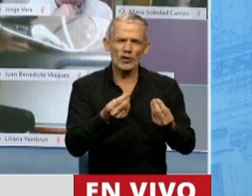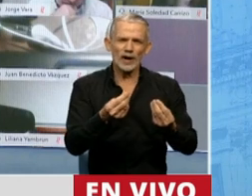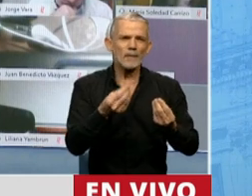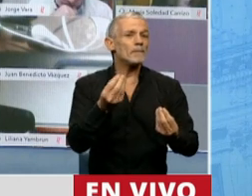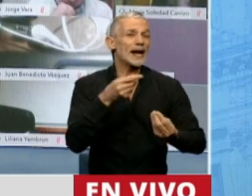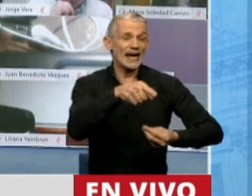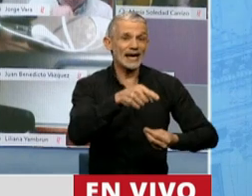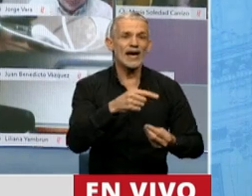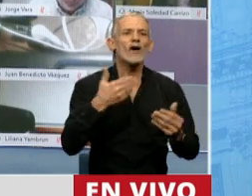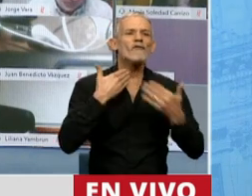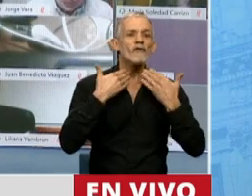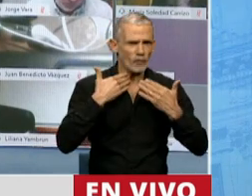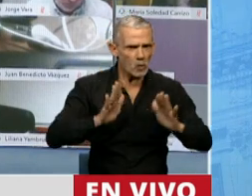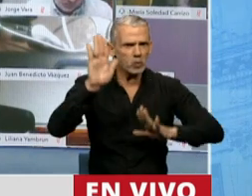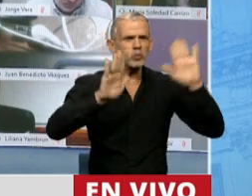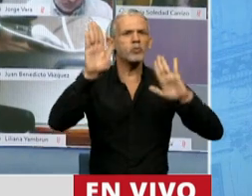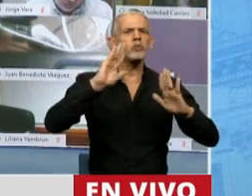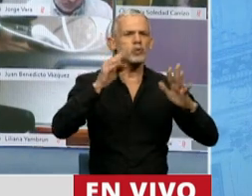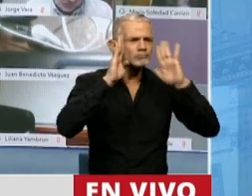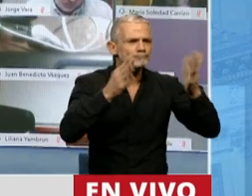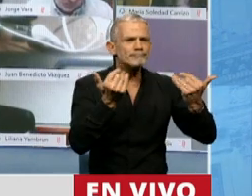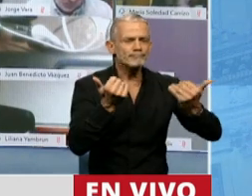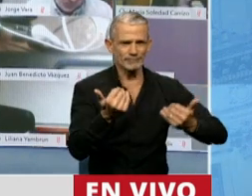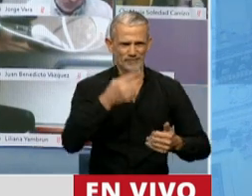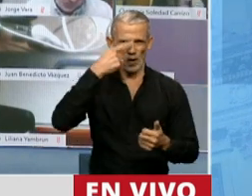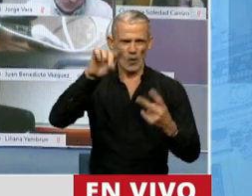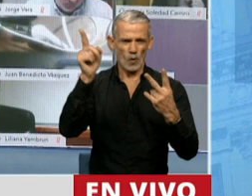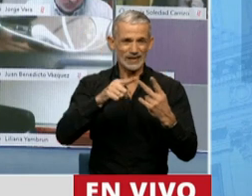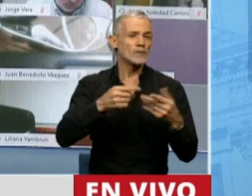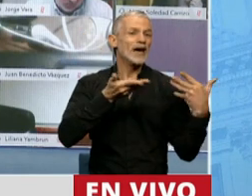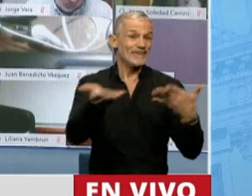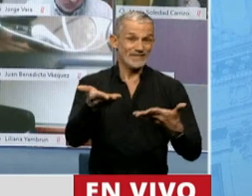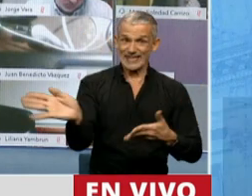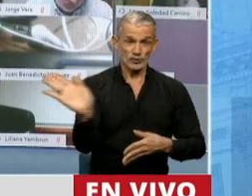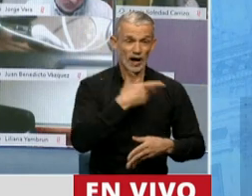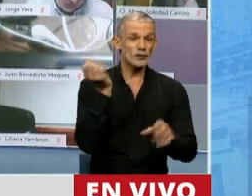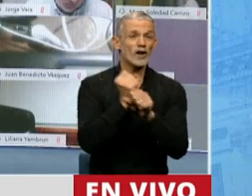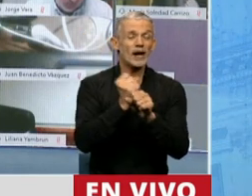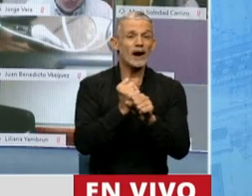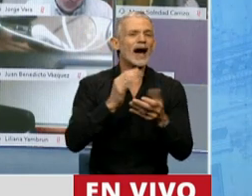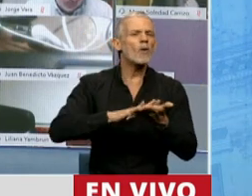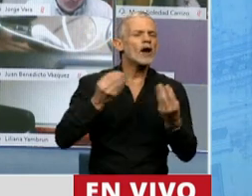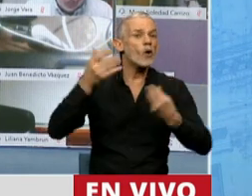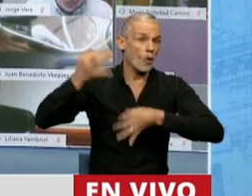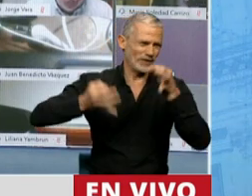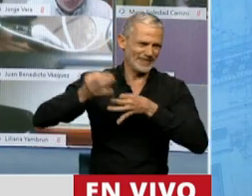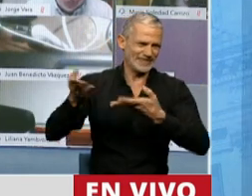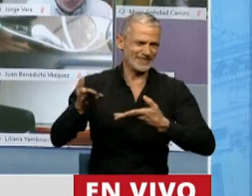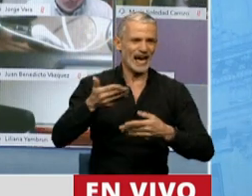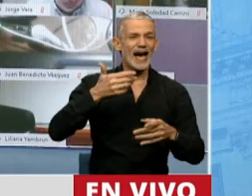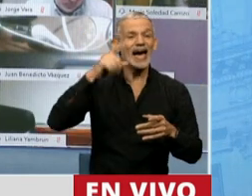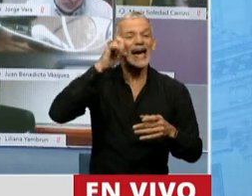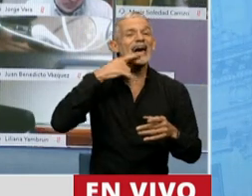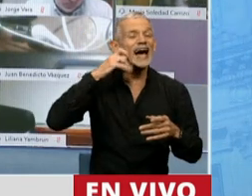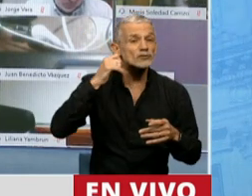cosas a que sus voces sean escuchados por último una invitación a trabajar sobre la justicia escazú